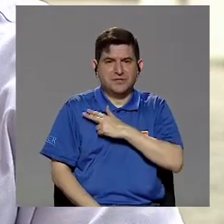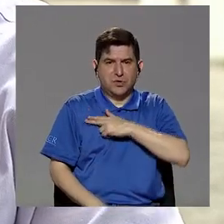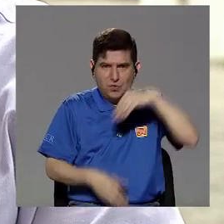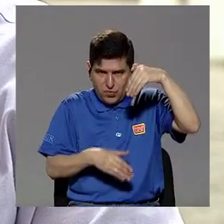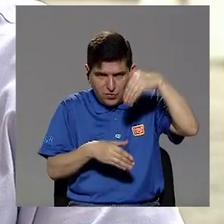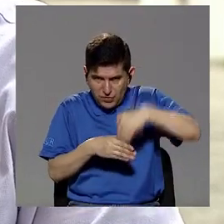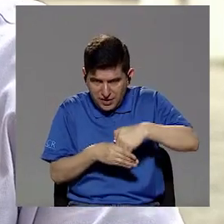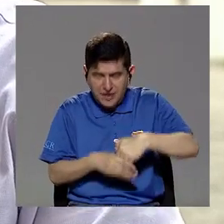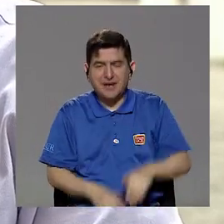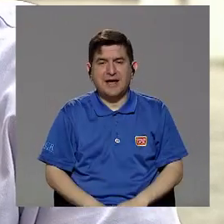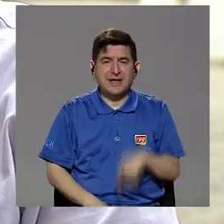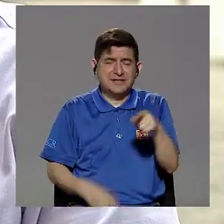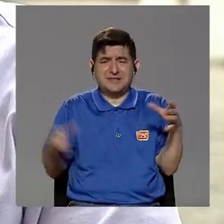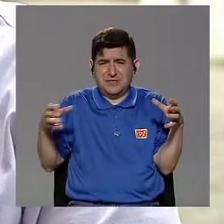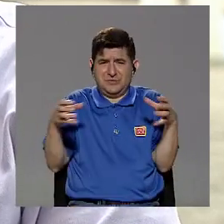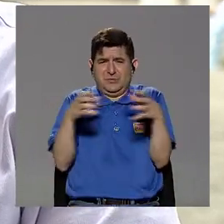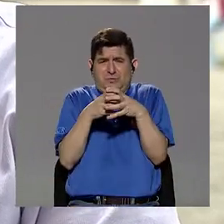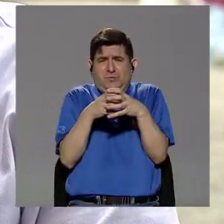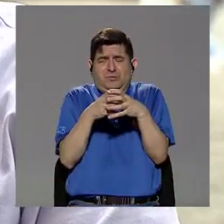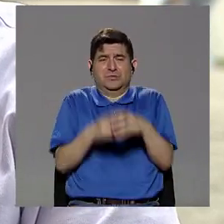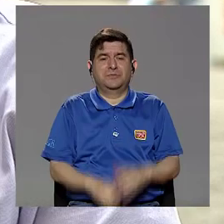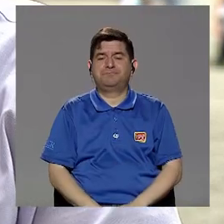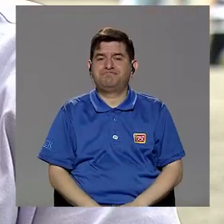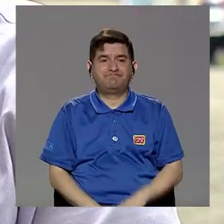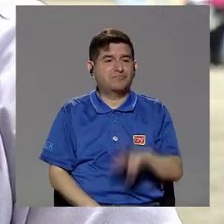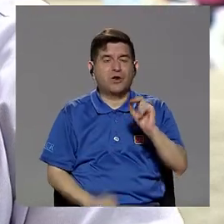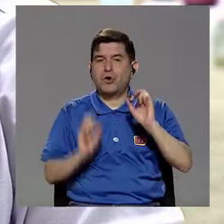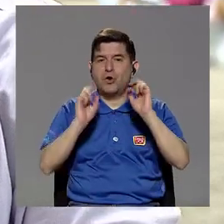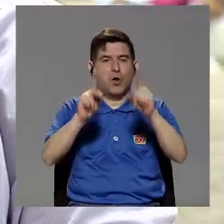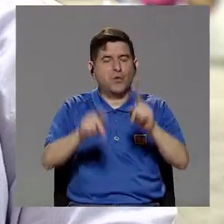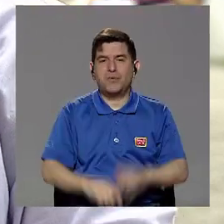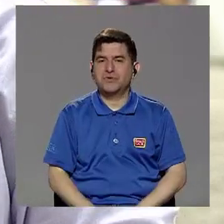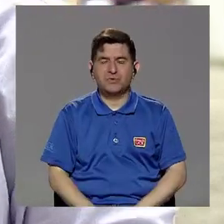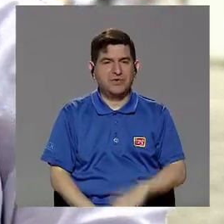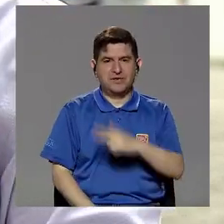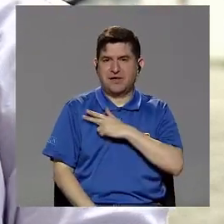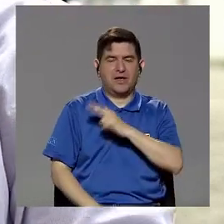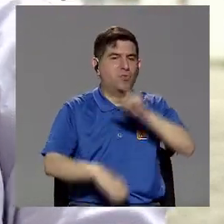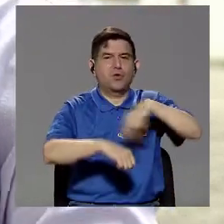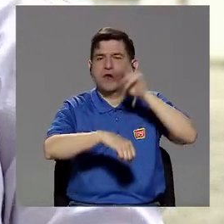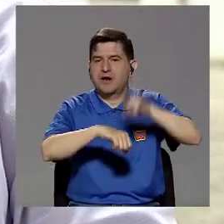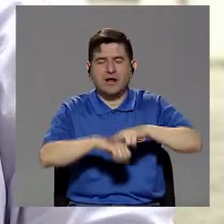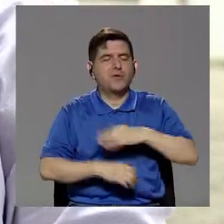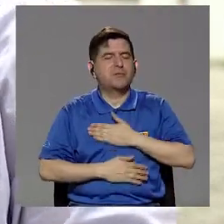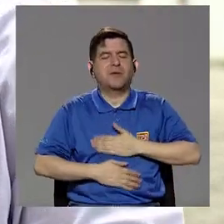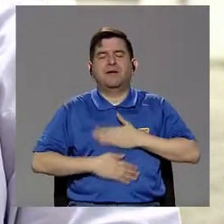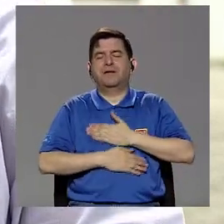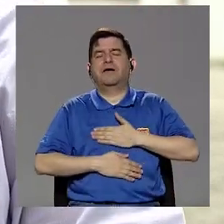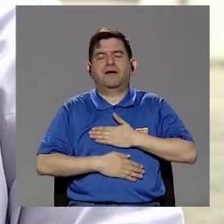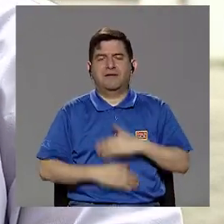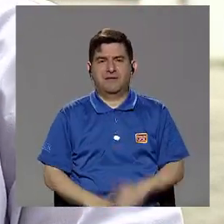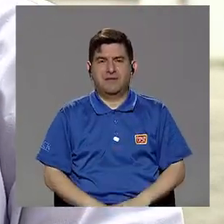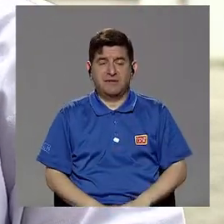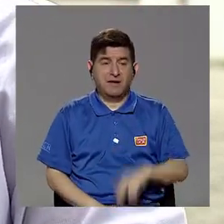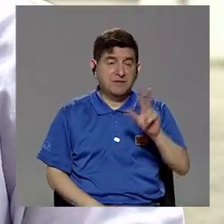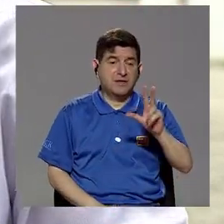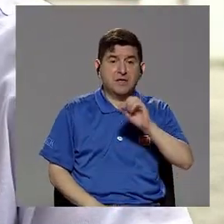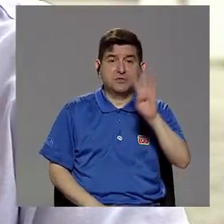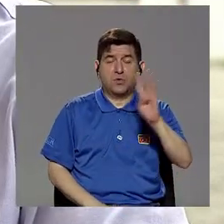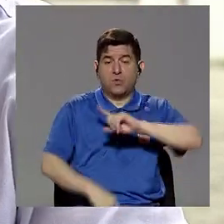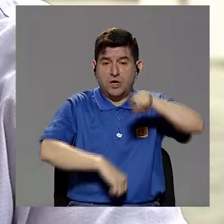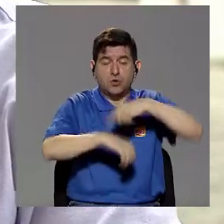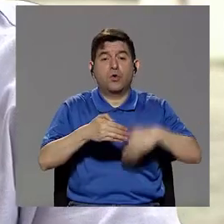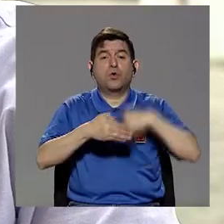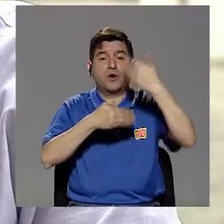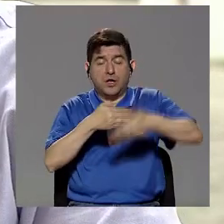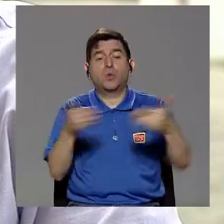sino que la vejiga se contrae tanto que no les da chance que sea una orinada más bien normal, placentera y que pasen 3-4 horas hasta